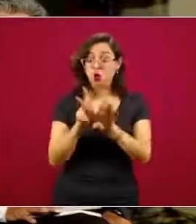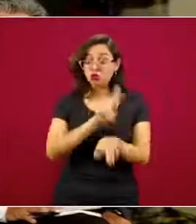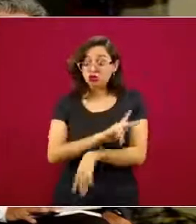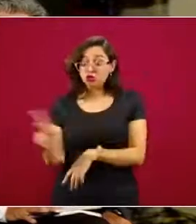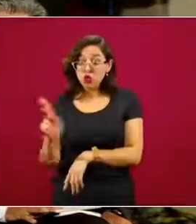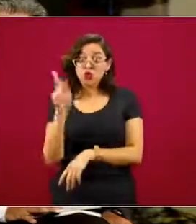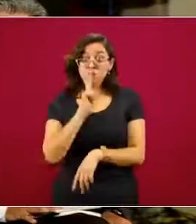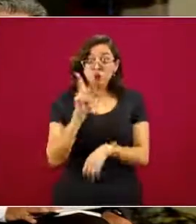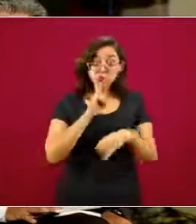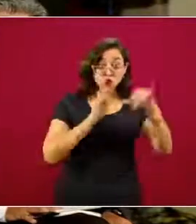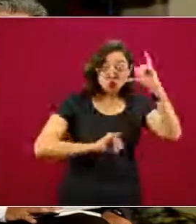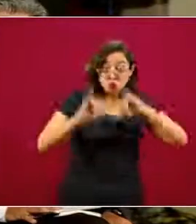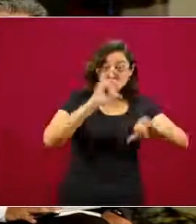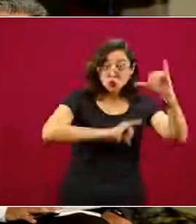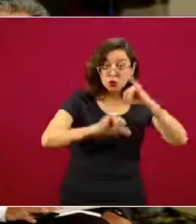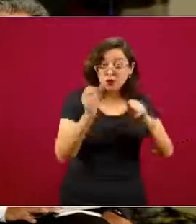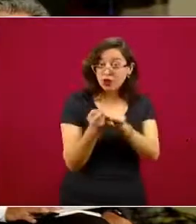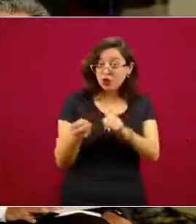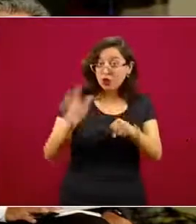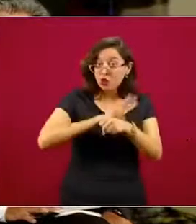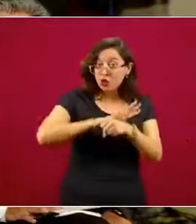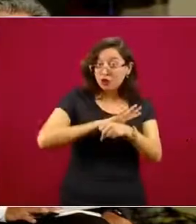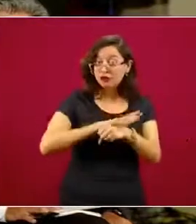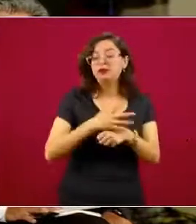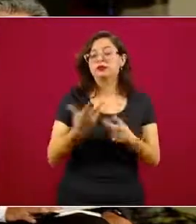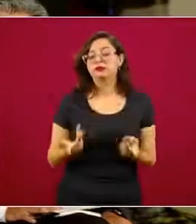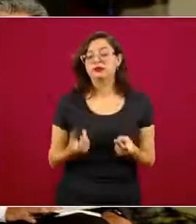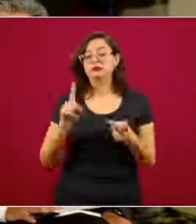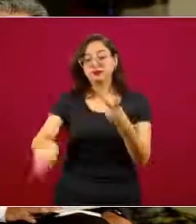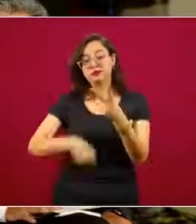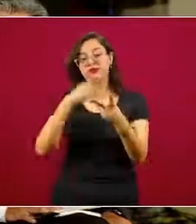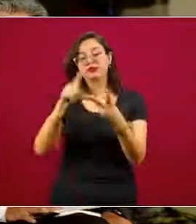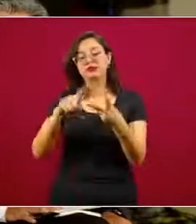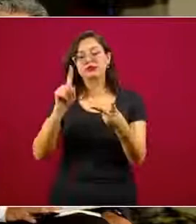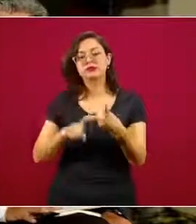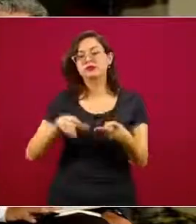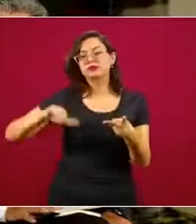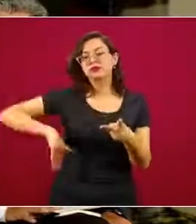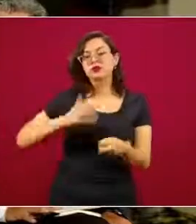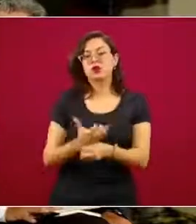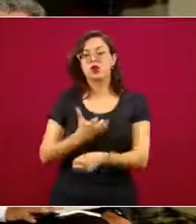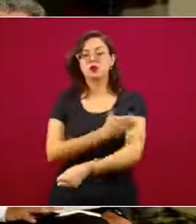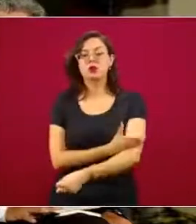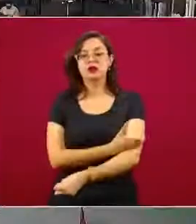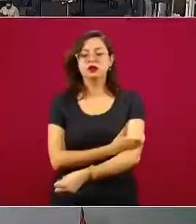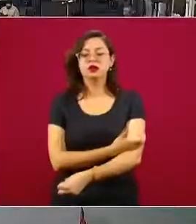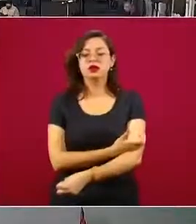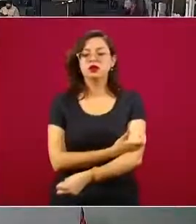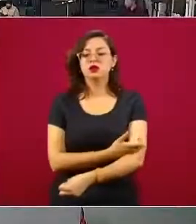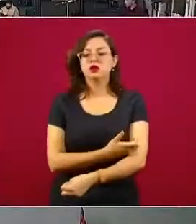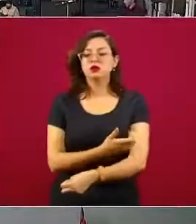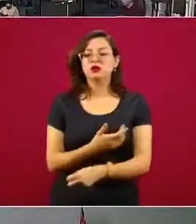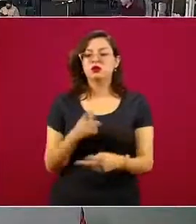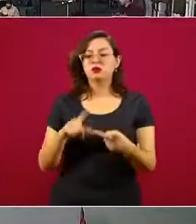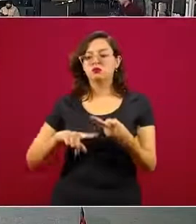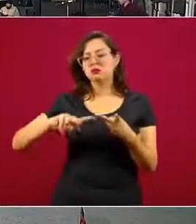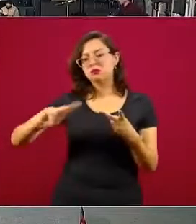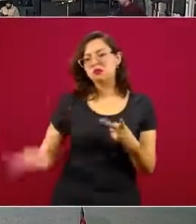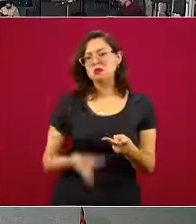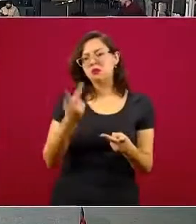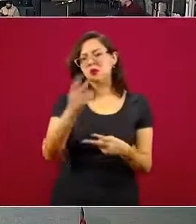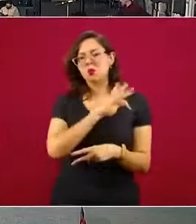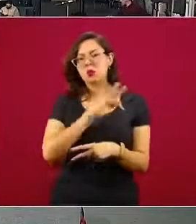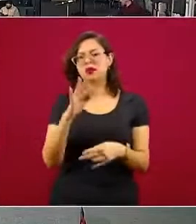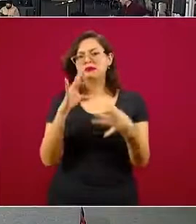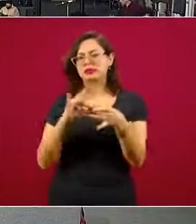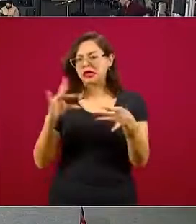de coronavirus. Y la segunda, si nos puede, bueno, retomando la pregunta de nuestro compañero de Grupo Cantón, si nos puede hablar un